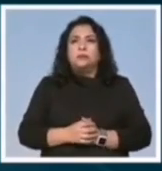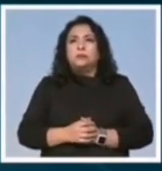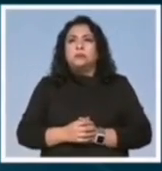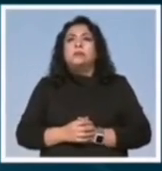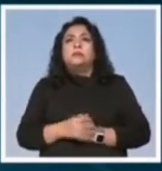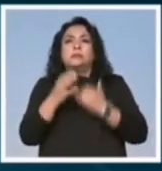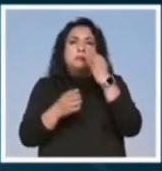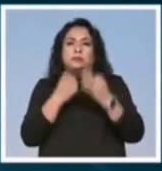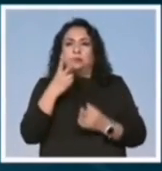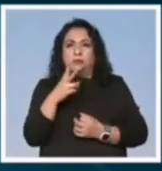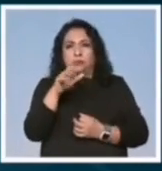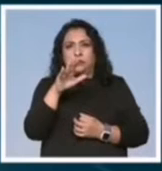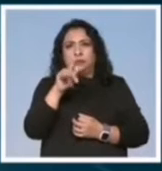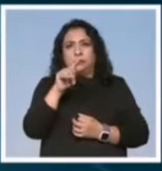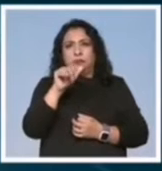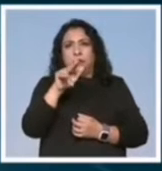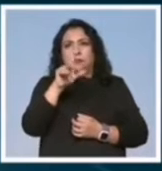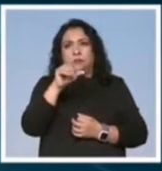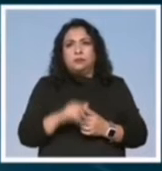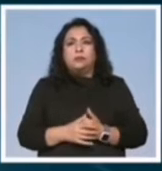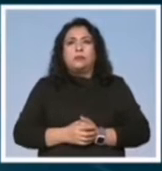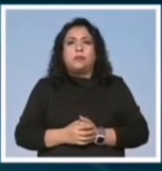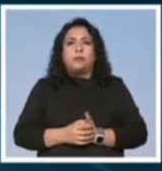Noticias 22, Alberto Aranda.